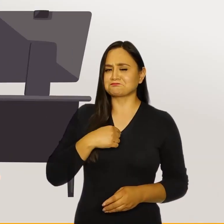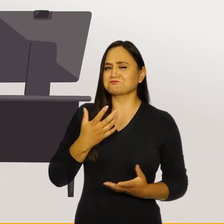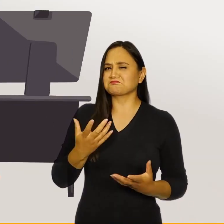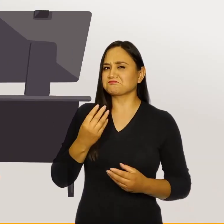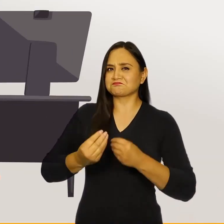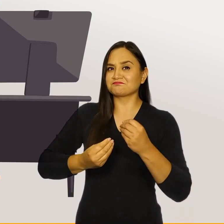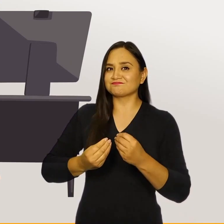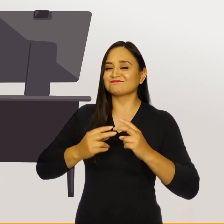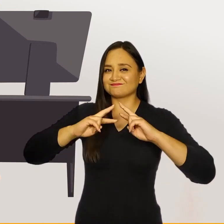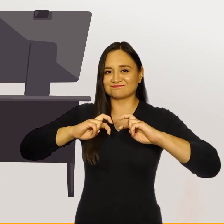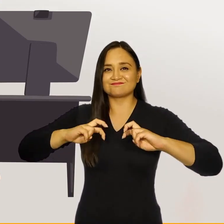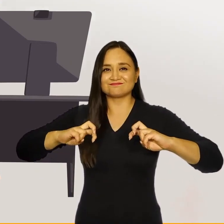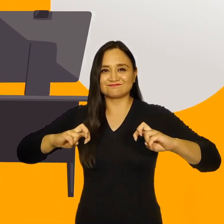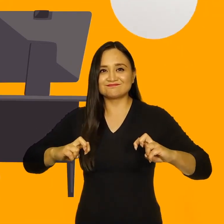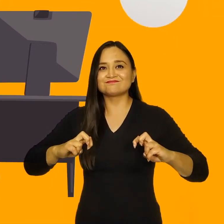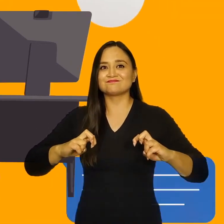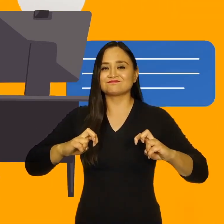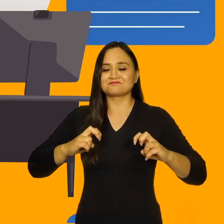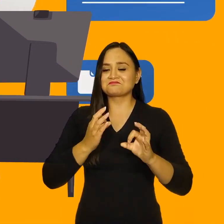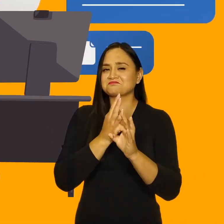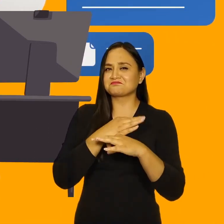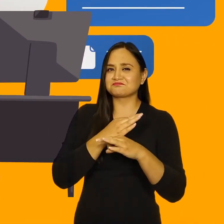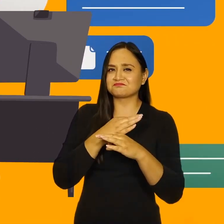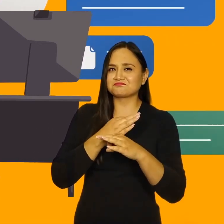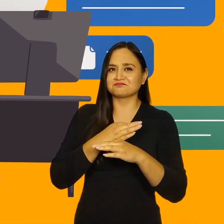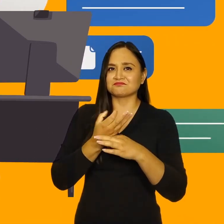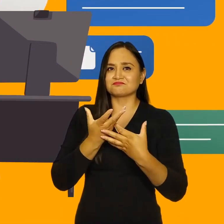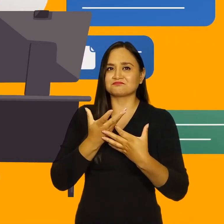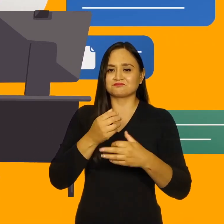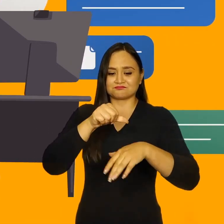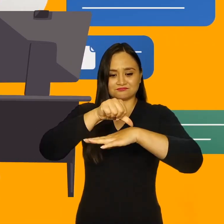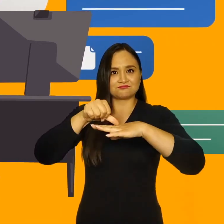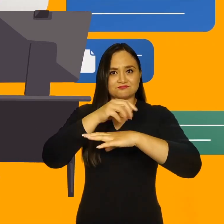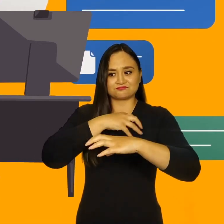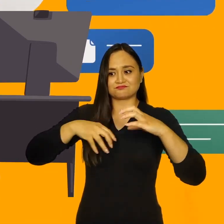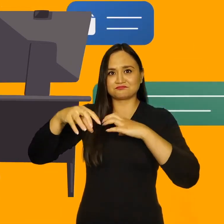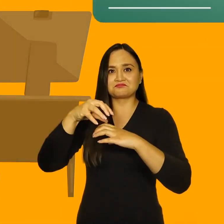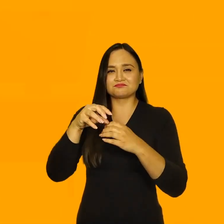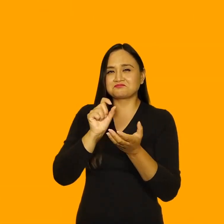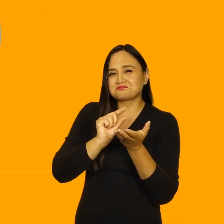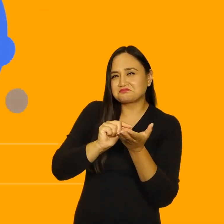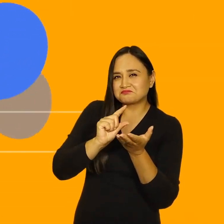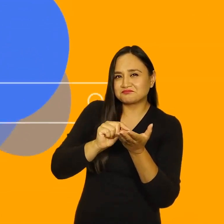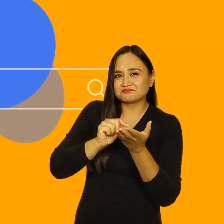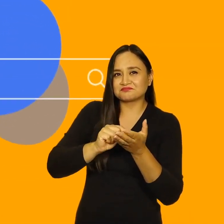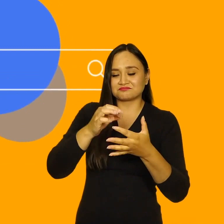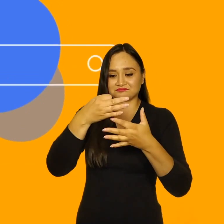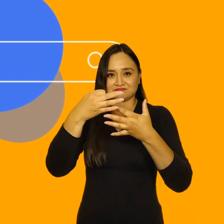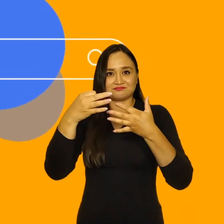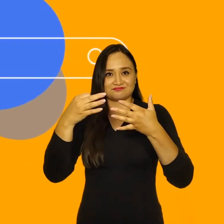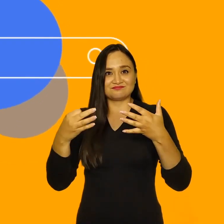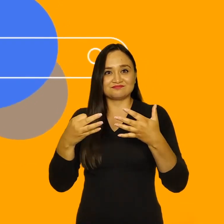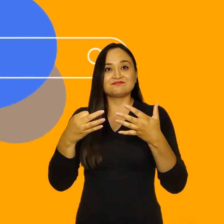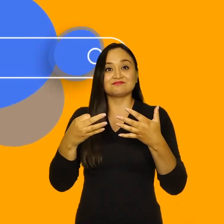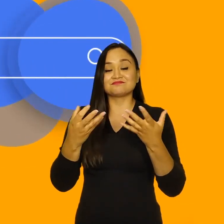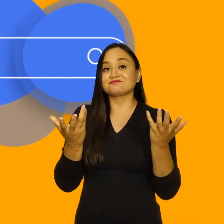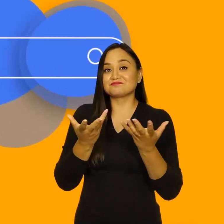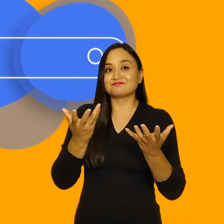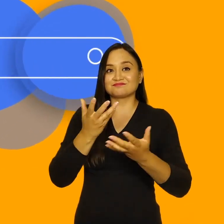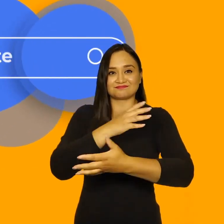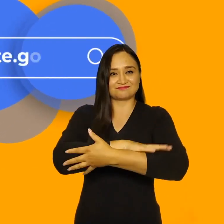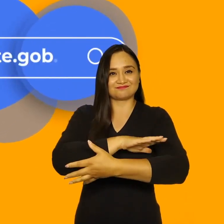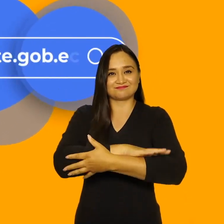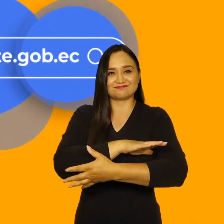Hoy estoy investigando sobre la donación y trasplante de órganos, tejidos y células en la página del Instituto Nacional